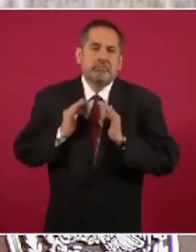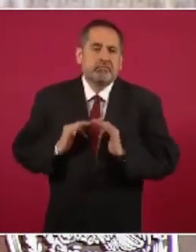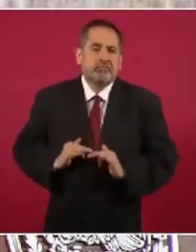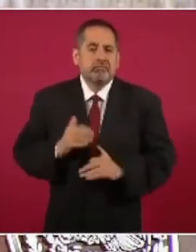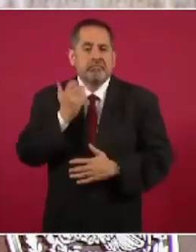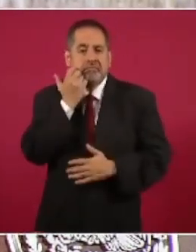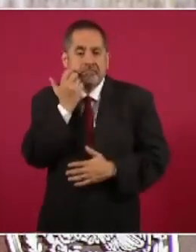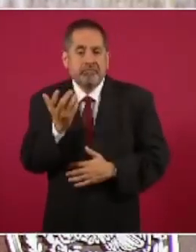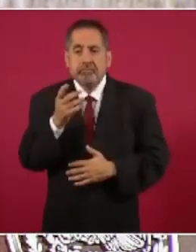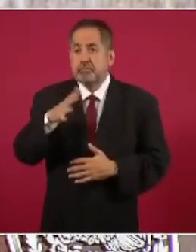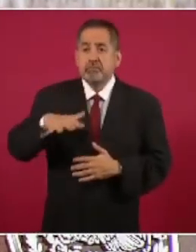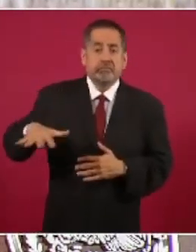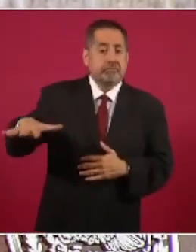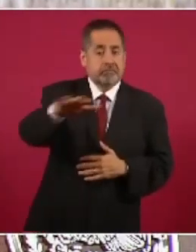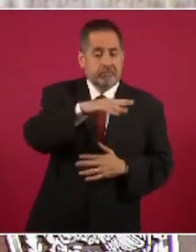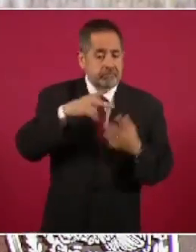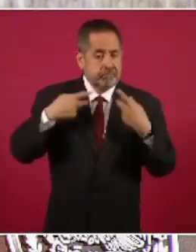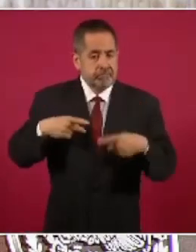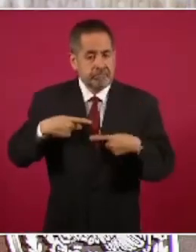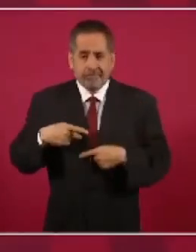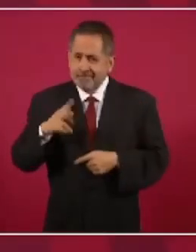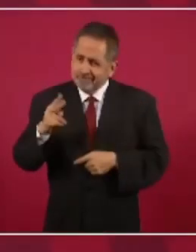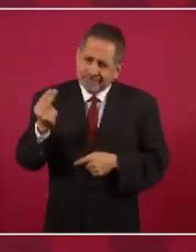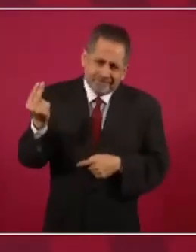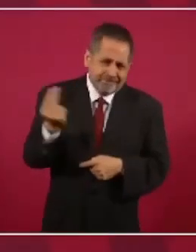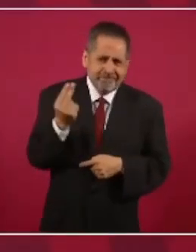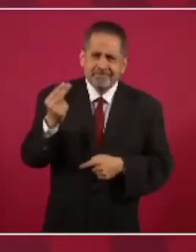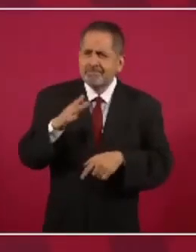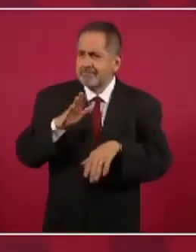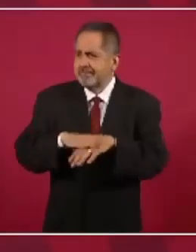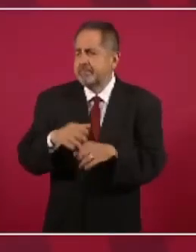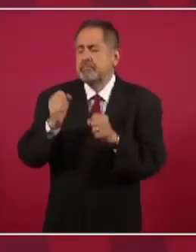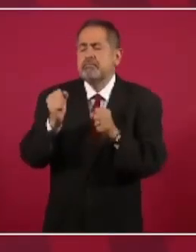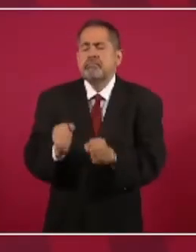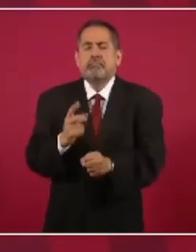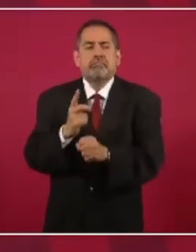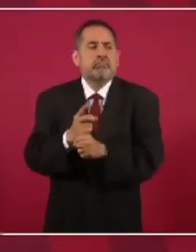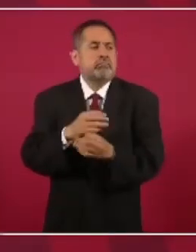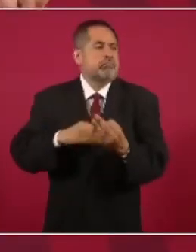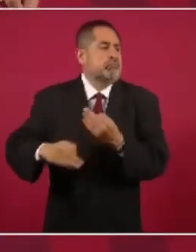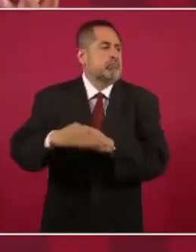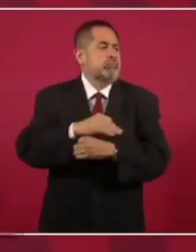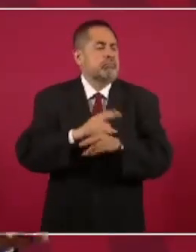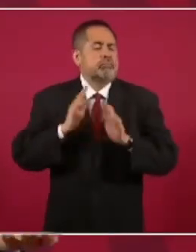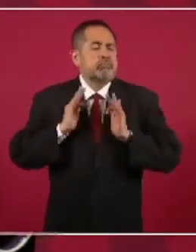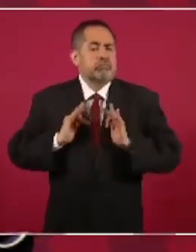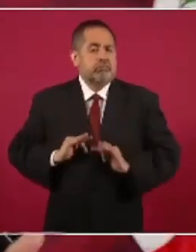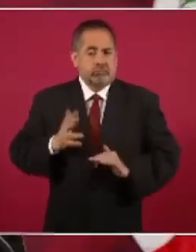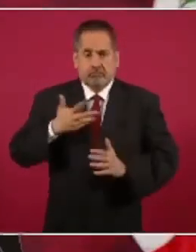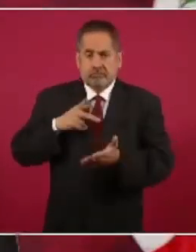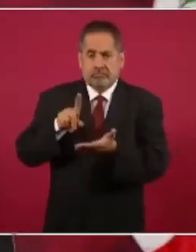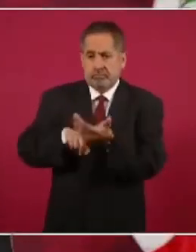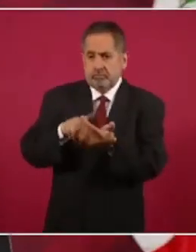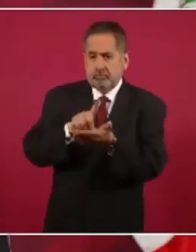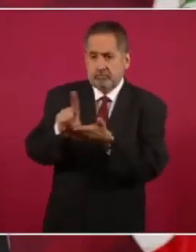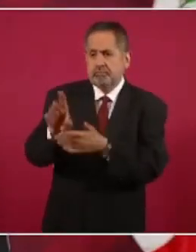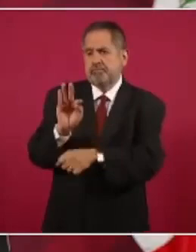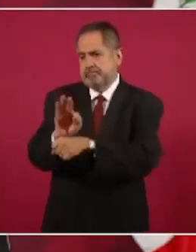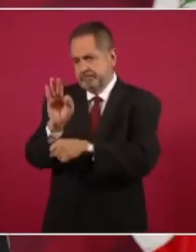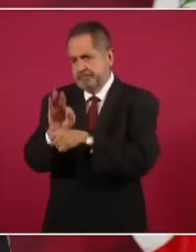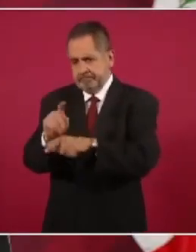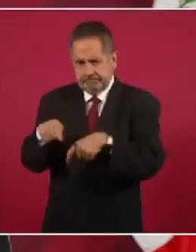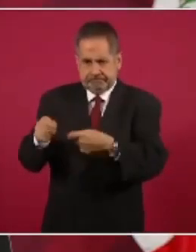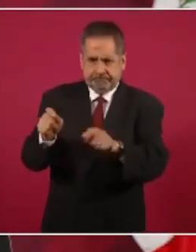Necesita la seguridad, es su derecho que se les proteja